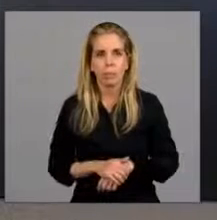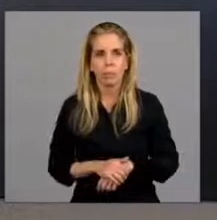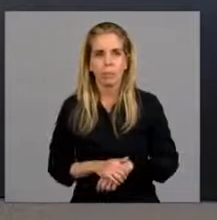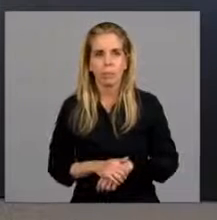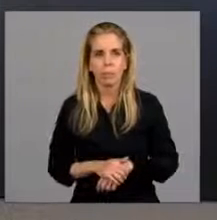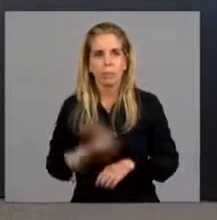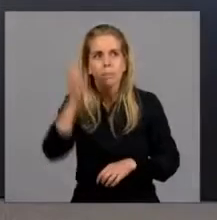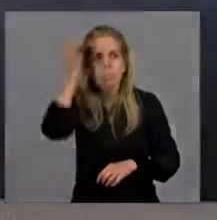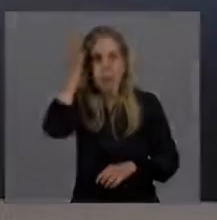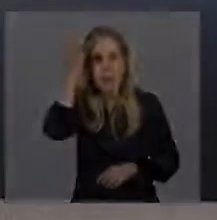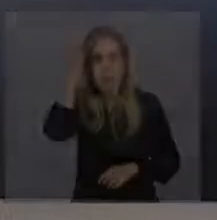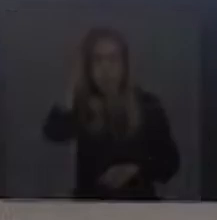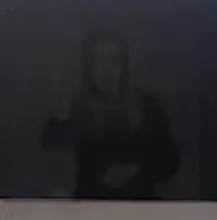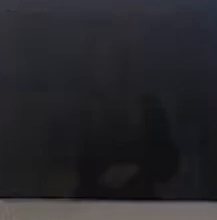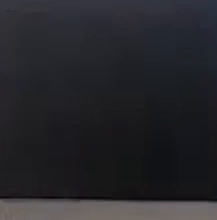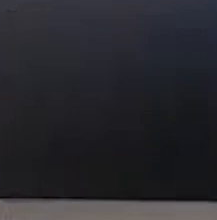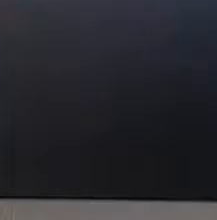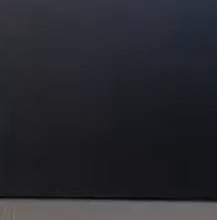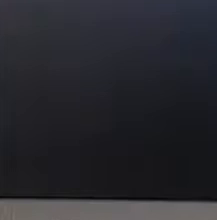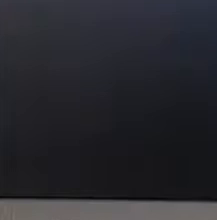Quiero destacar... Perdón.